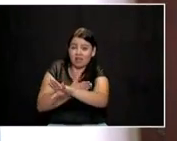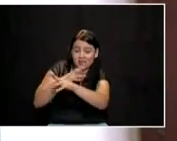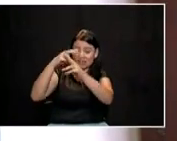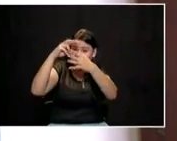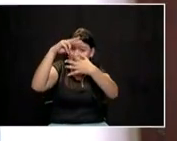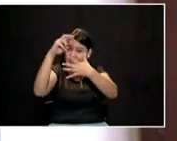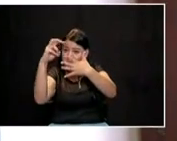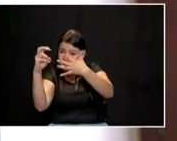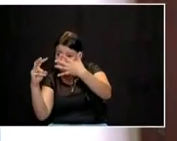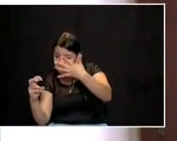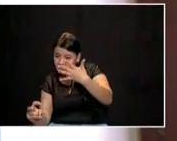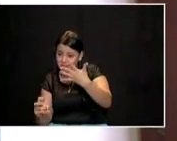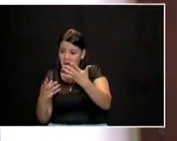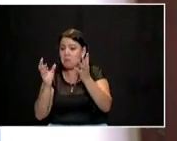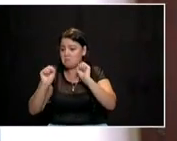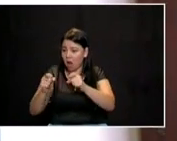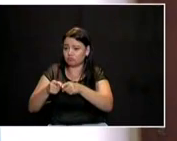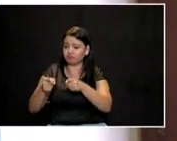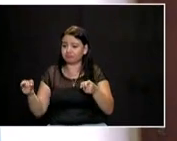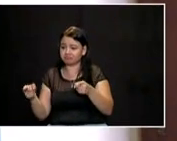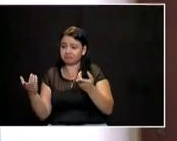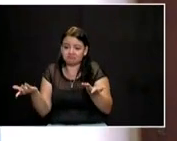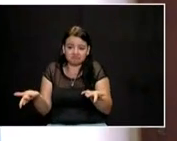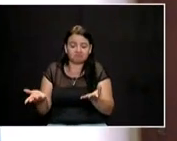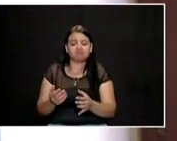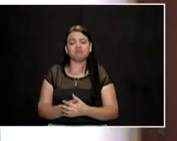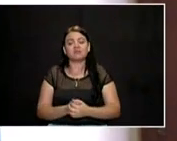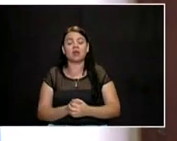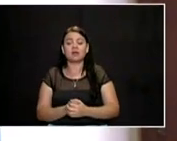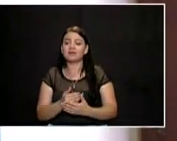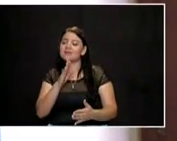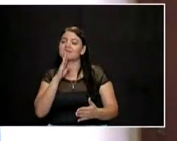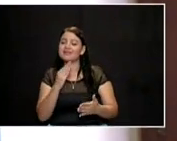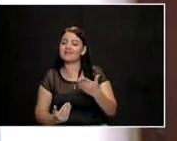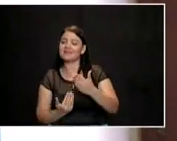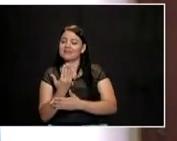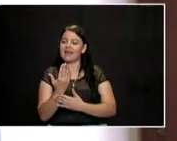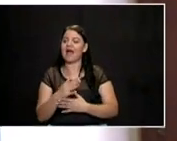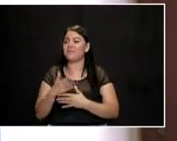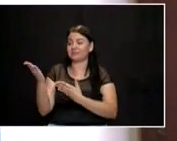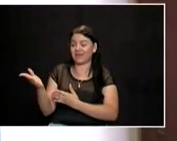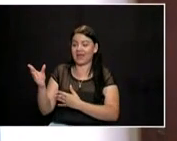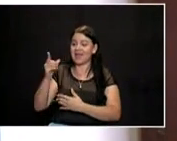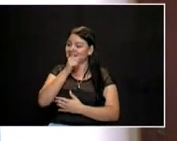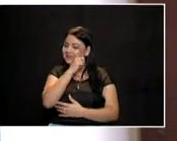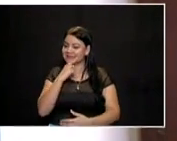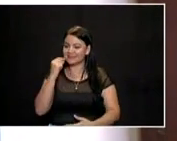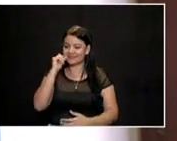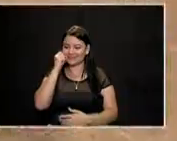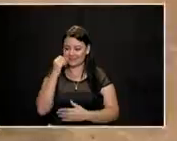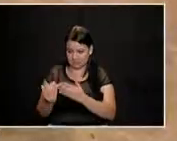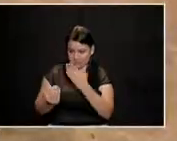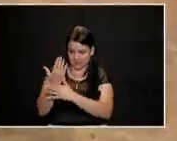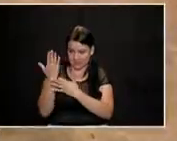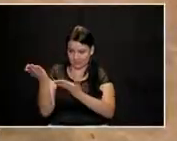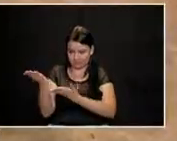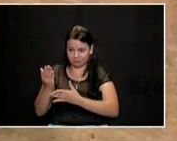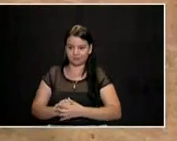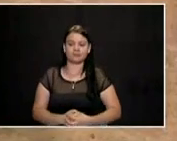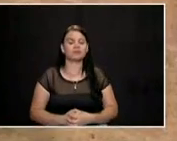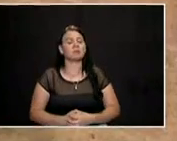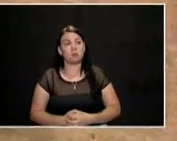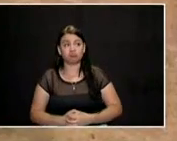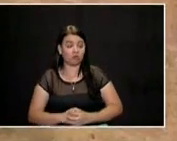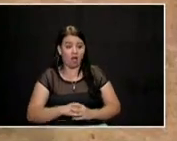acabaron de entregar. Y en este caso, empieza esta ronda Daniel Quintero. Bueno, para los que no